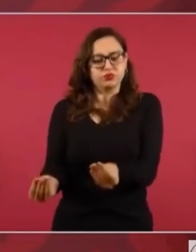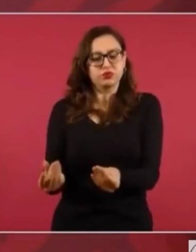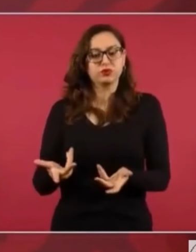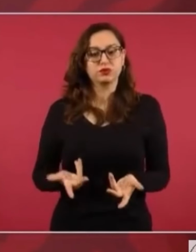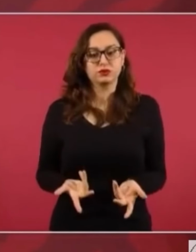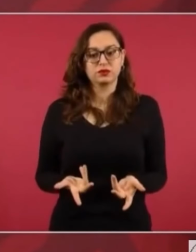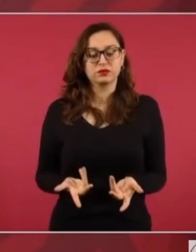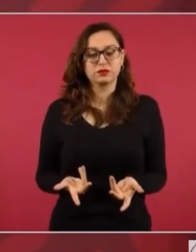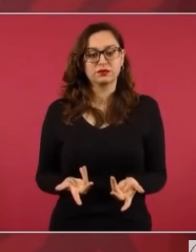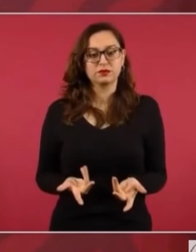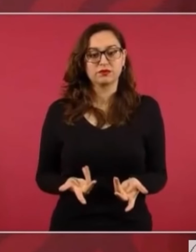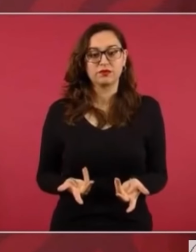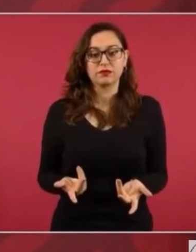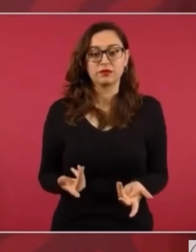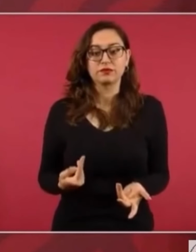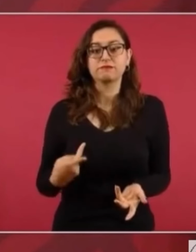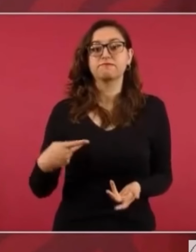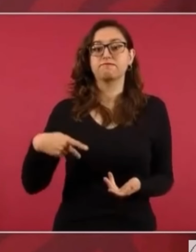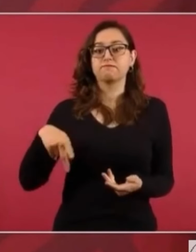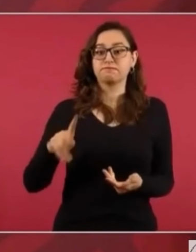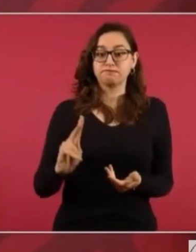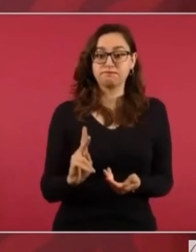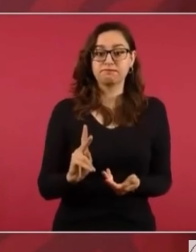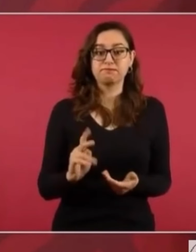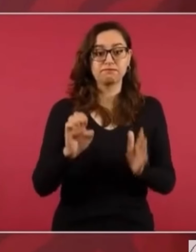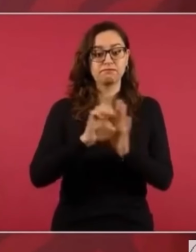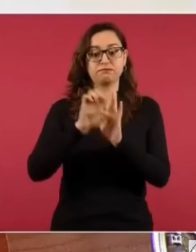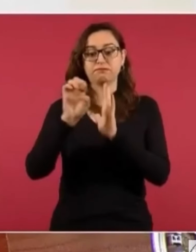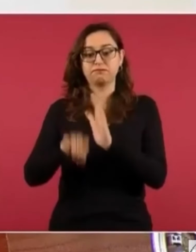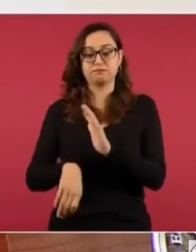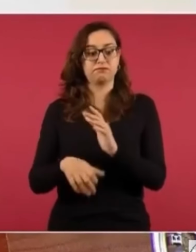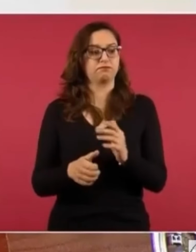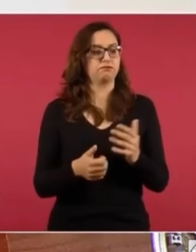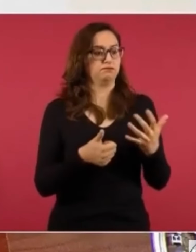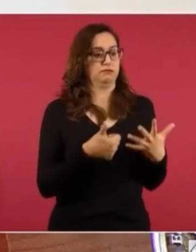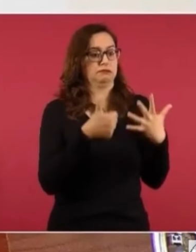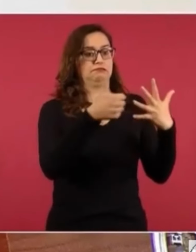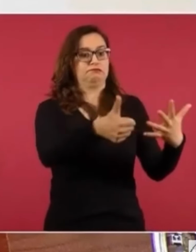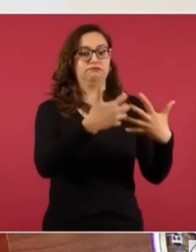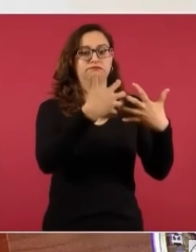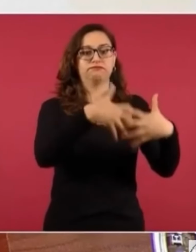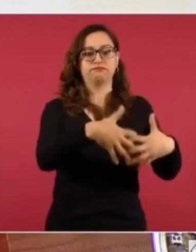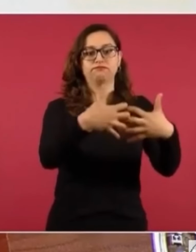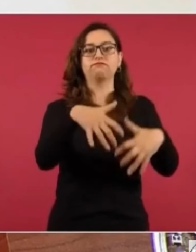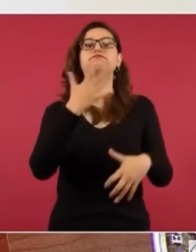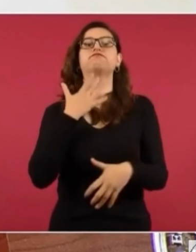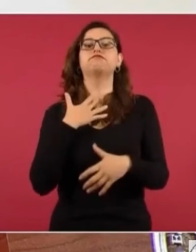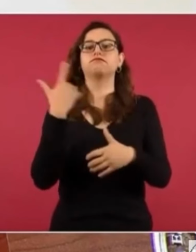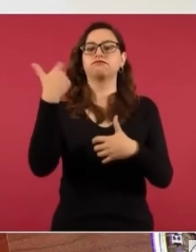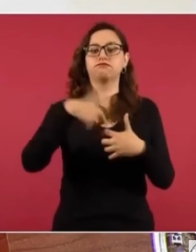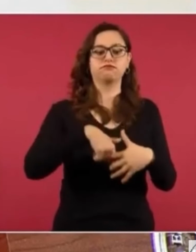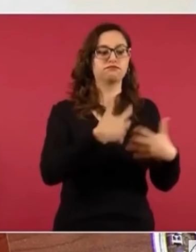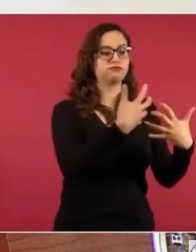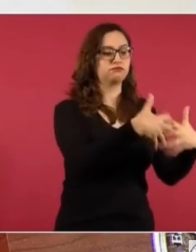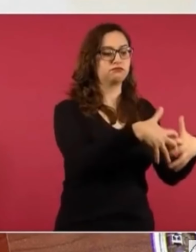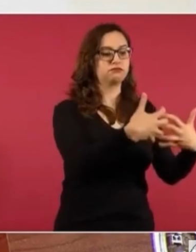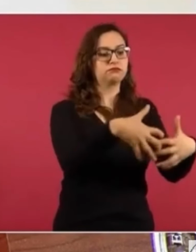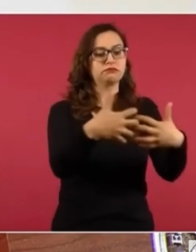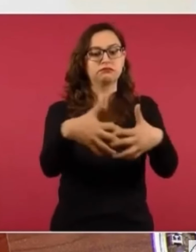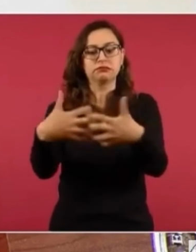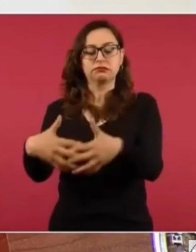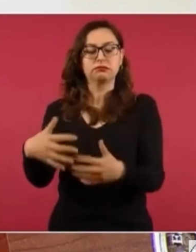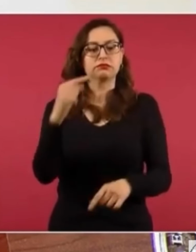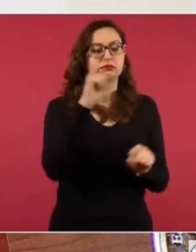las refinerías que heredamos de algunas ya habían empezado a vender